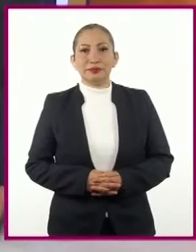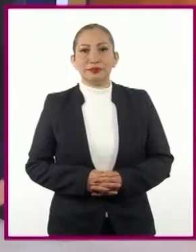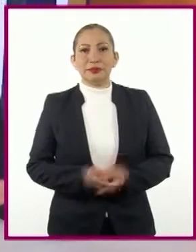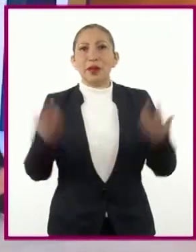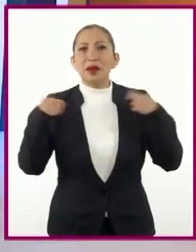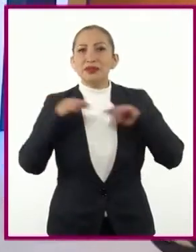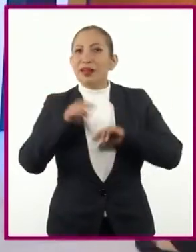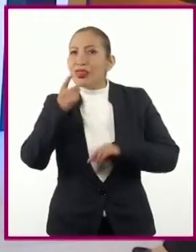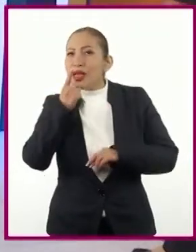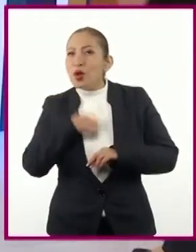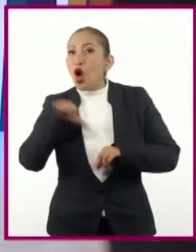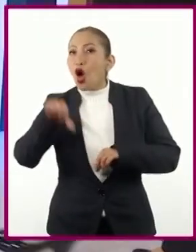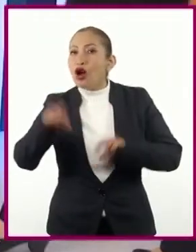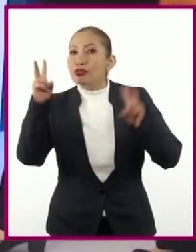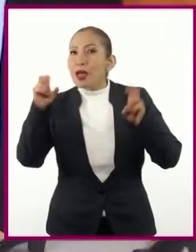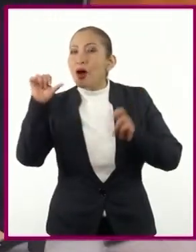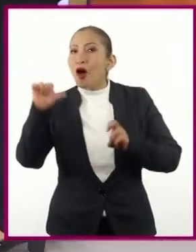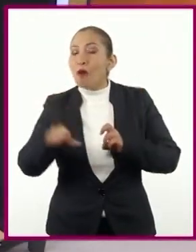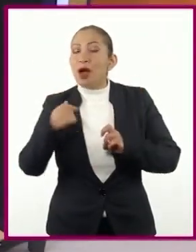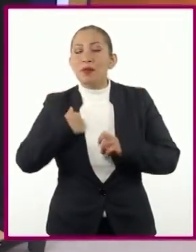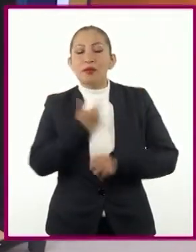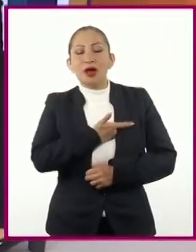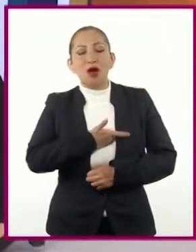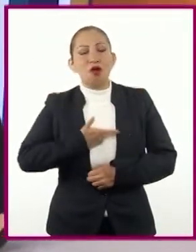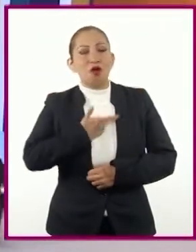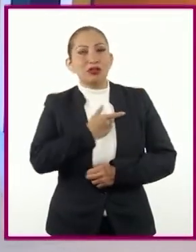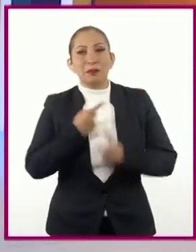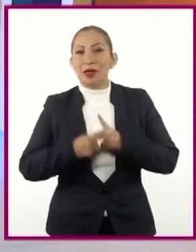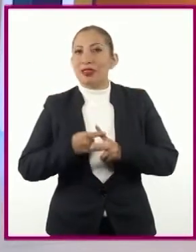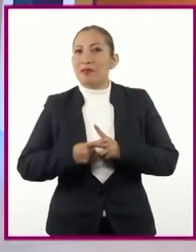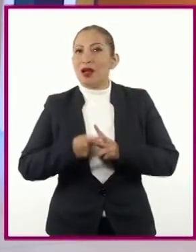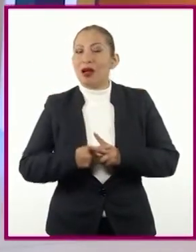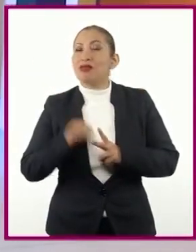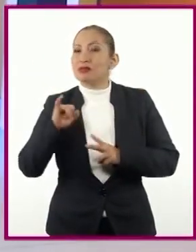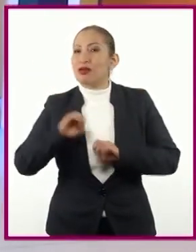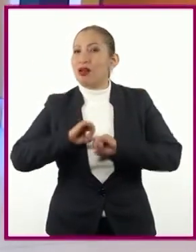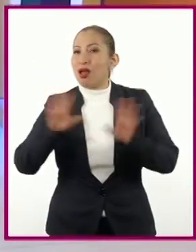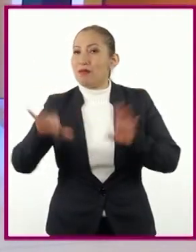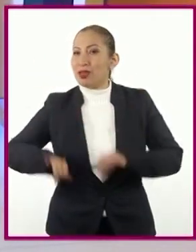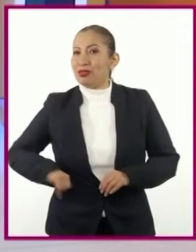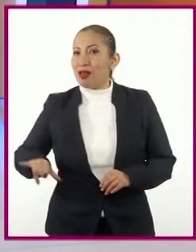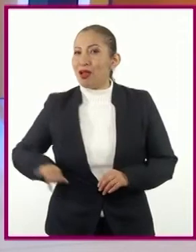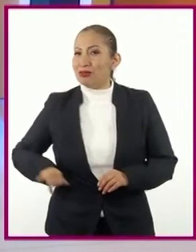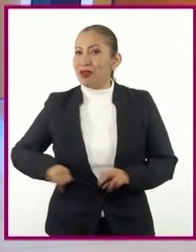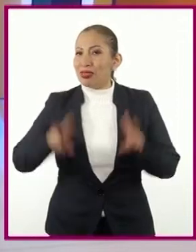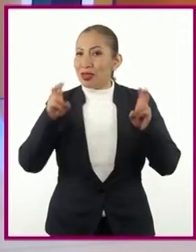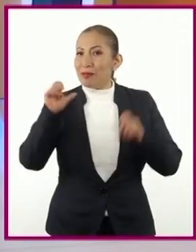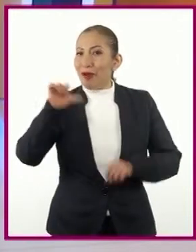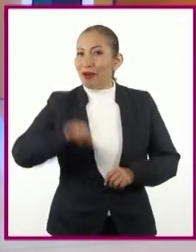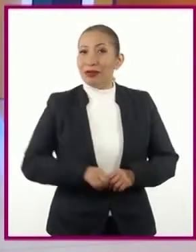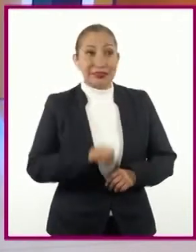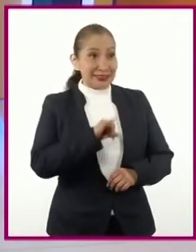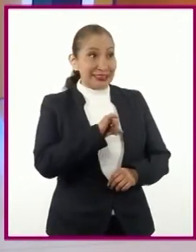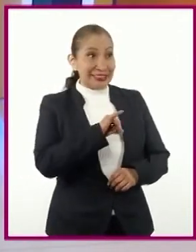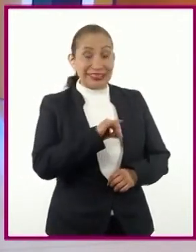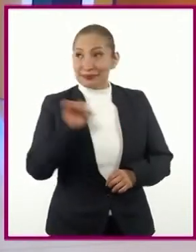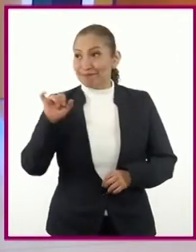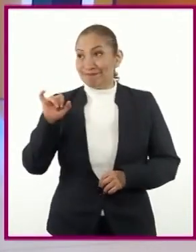Soraya, quiero que nos diga qué tema es el que vamos a tratar hoy, porque a mí me encantan las matemáticas. Claro, es muy interesante el tema de hoy. ¿Sí?